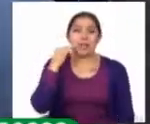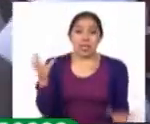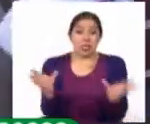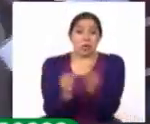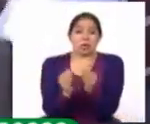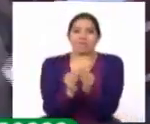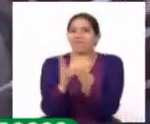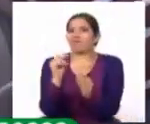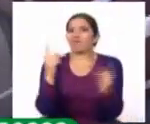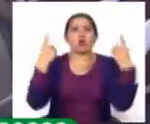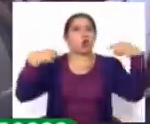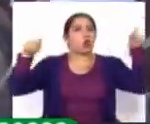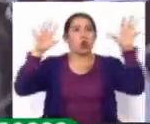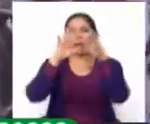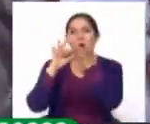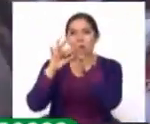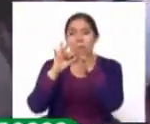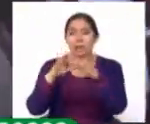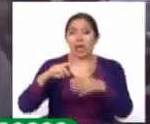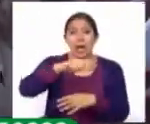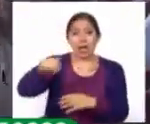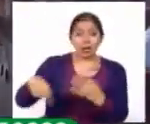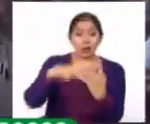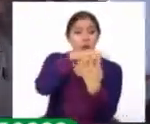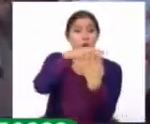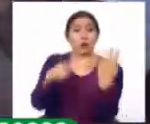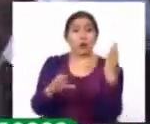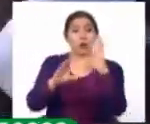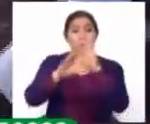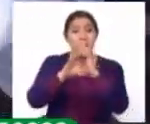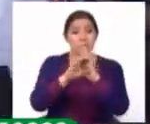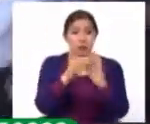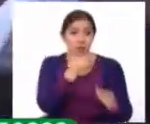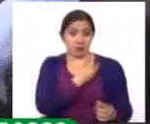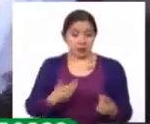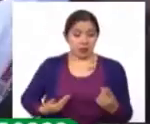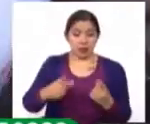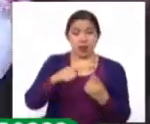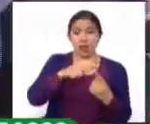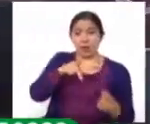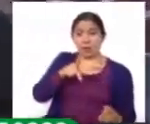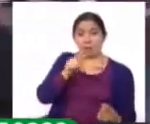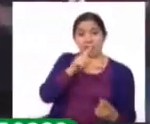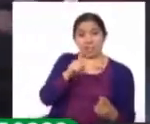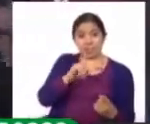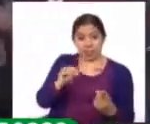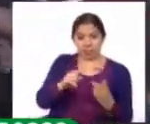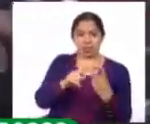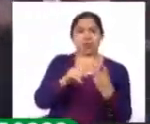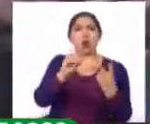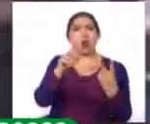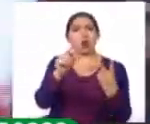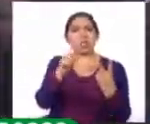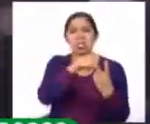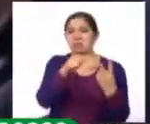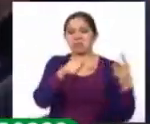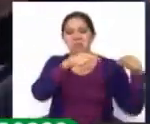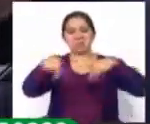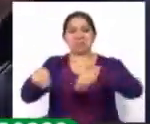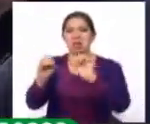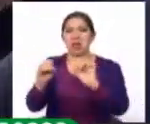oposición. Solo asistieron 4 candidatos a la presidencia. No participaron Felipe Pazzi ni Óscar Ortiz y ninguno declinó a su candidatura.